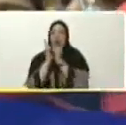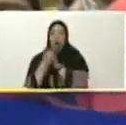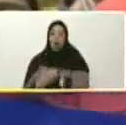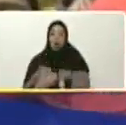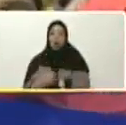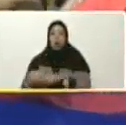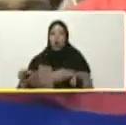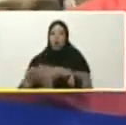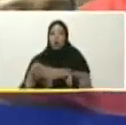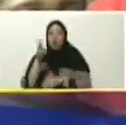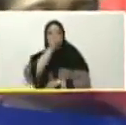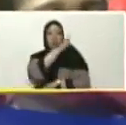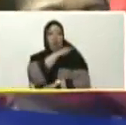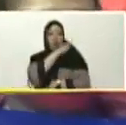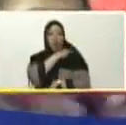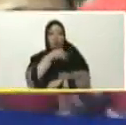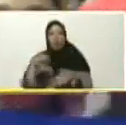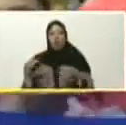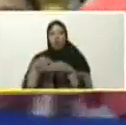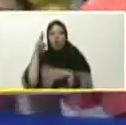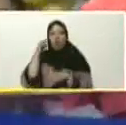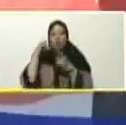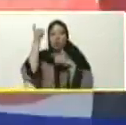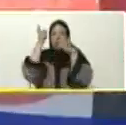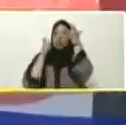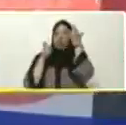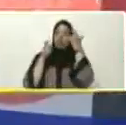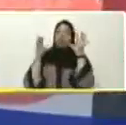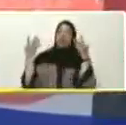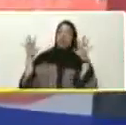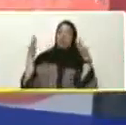UVC. Excelente, un aplauso para Aníbal, ¿vale?